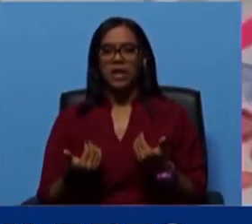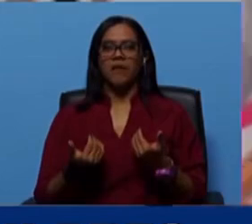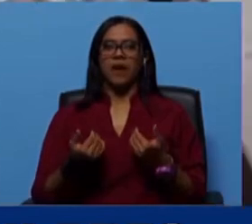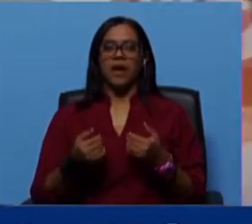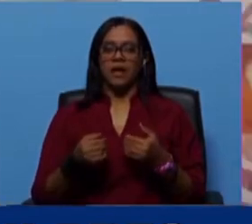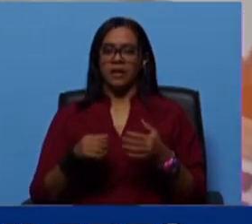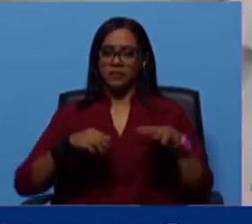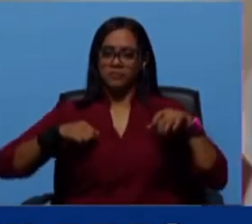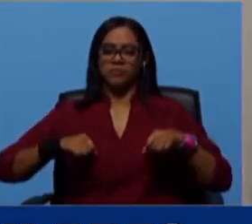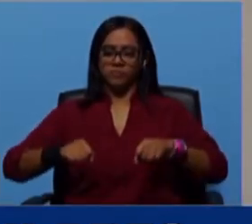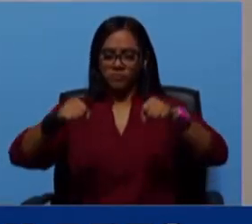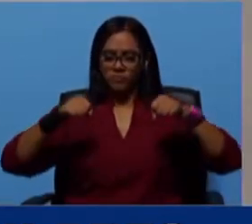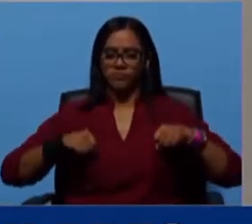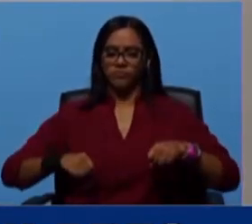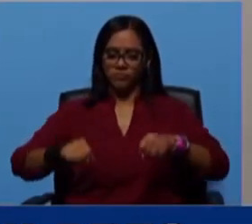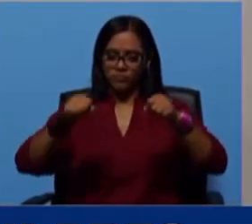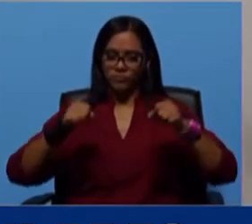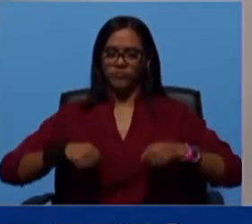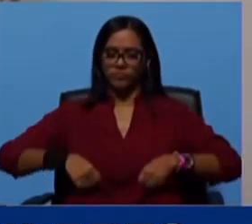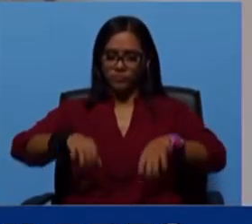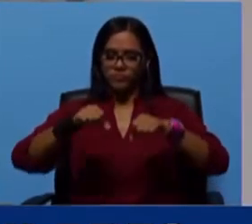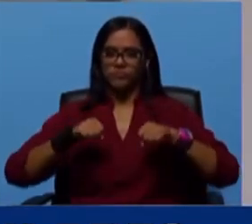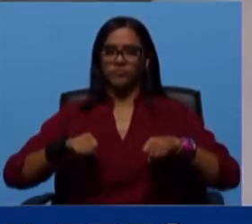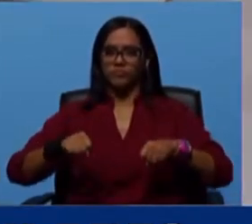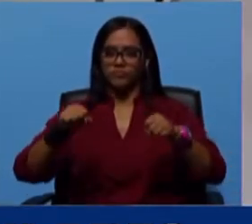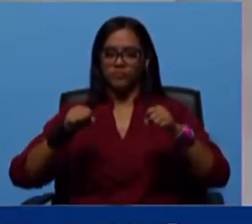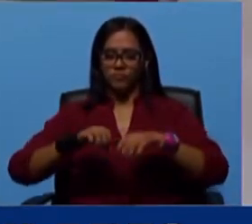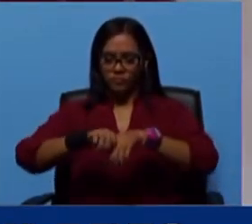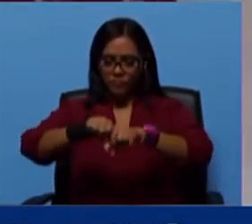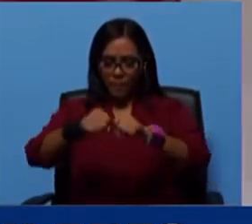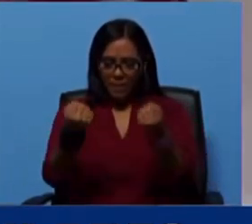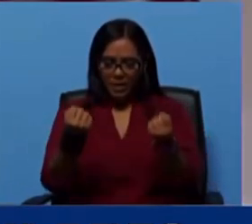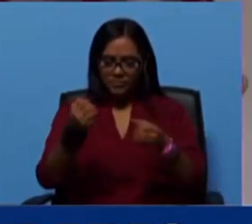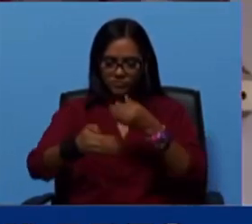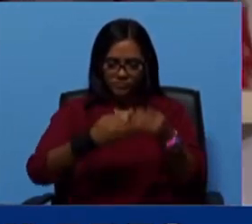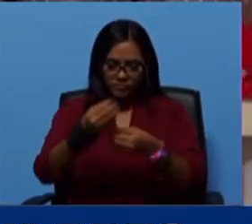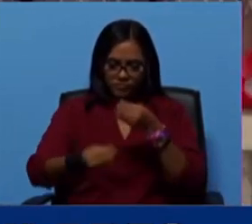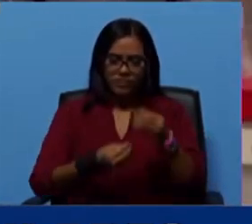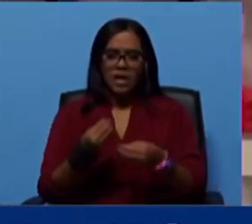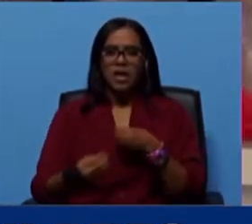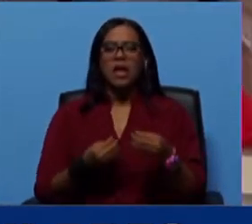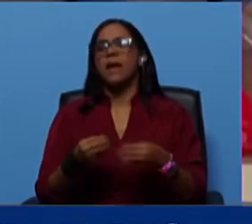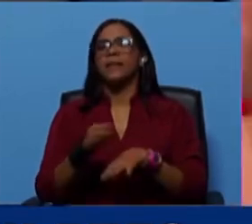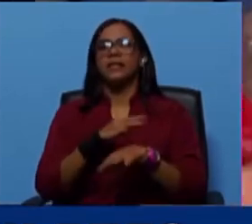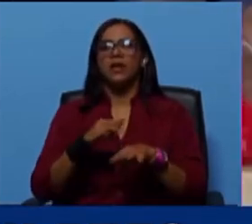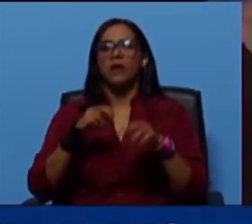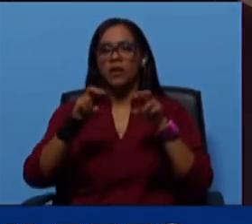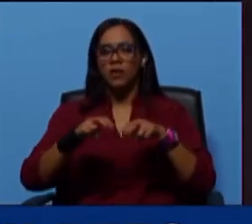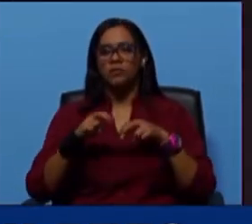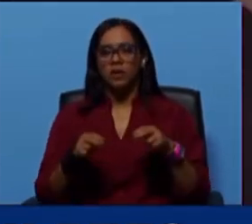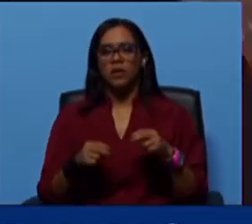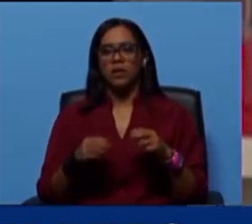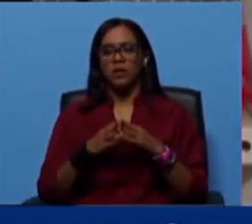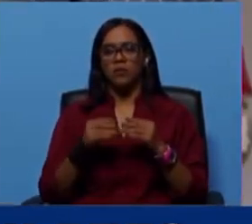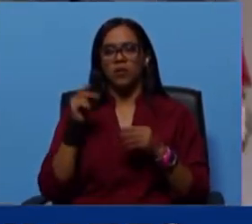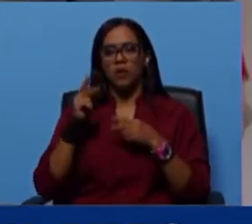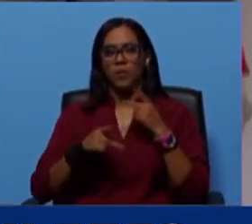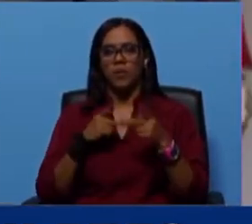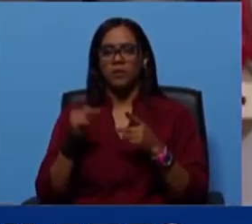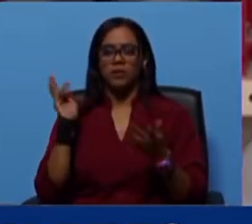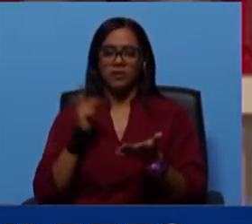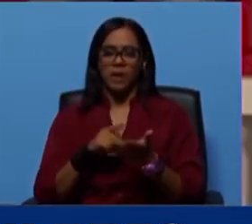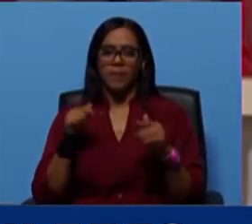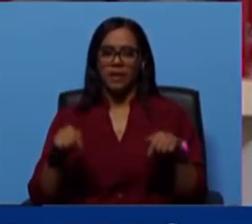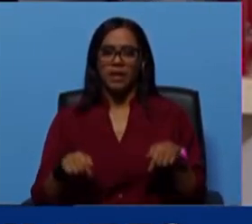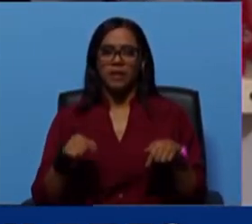trigo, ¿verdad? A través de, bueno, algún plan social, algún programa social que lleva el Ministerio de Agricultura, y todo lo que ellos producen lo traen a las bodegas. Mira,